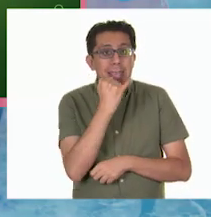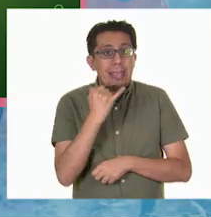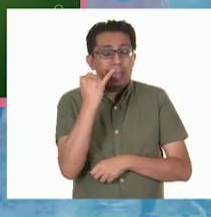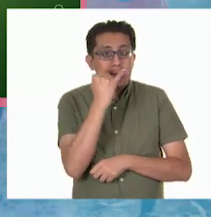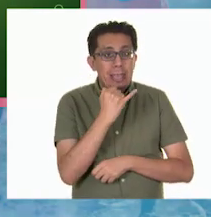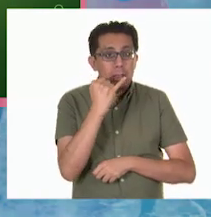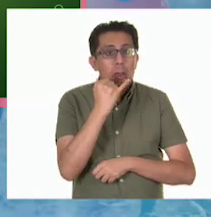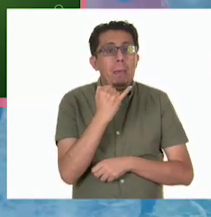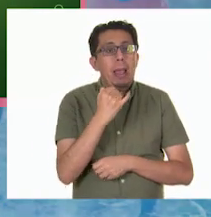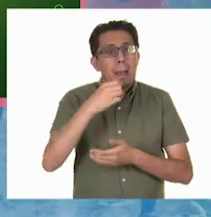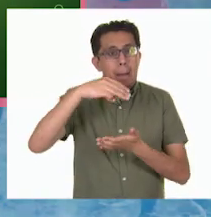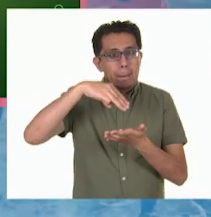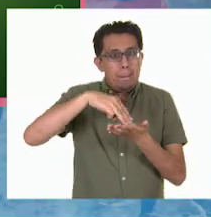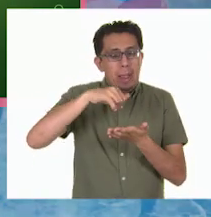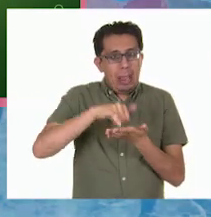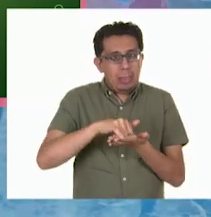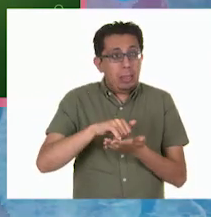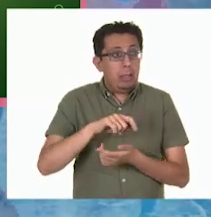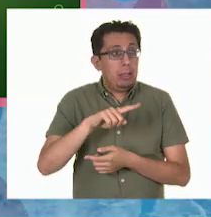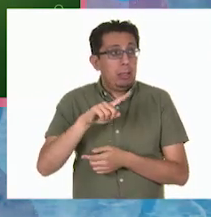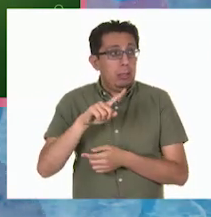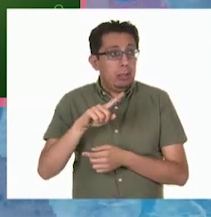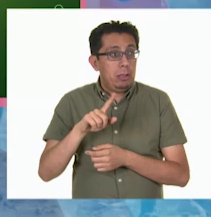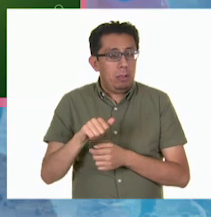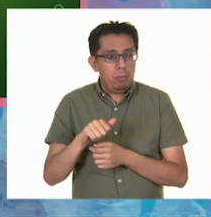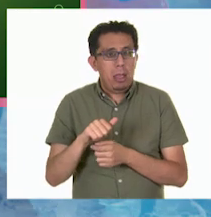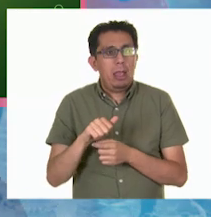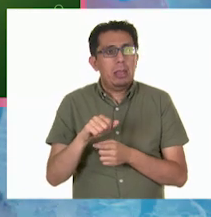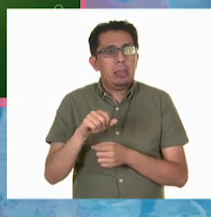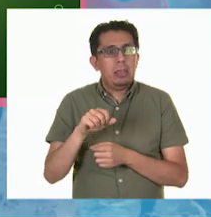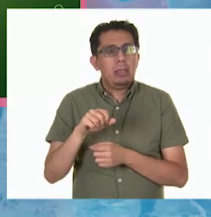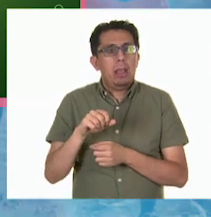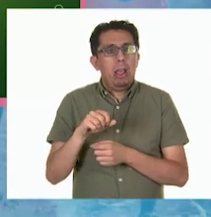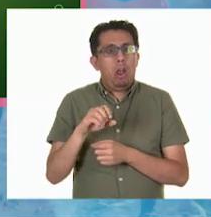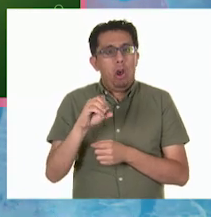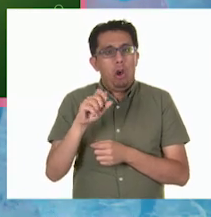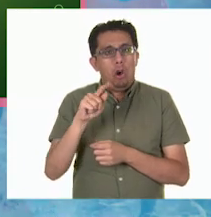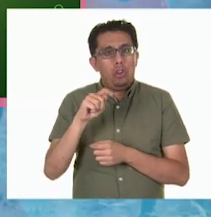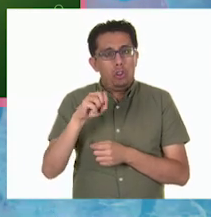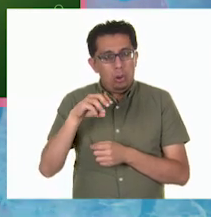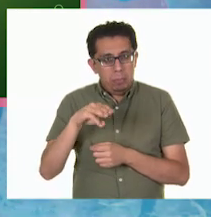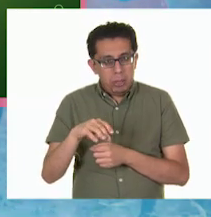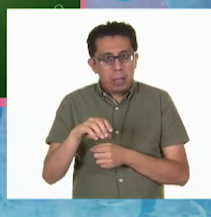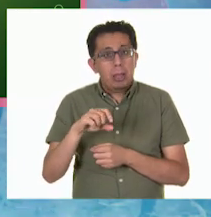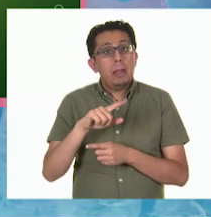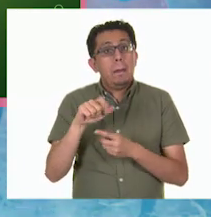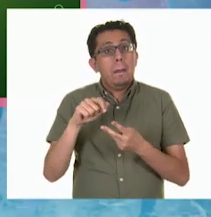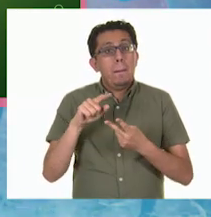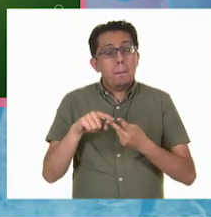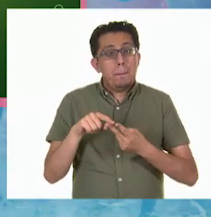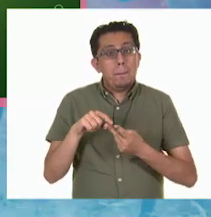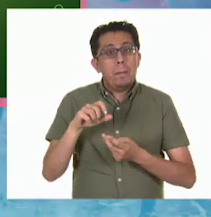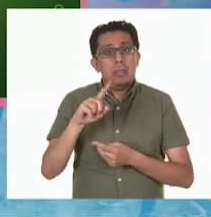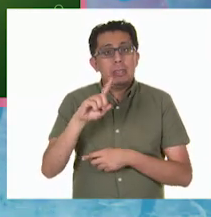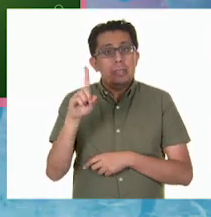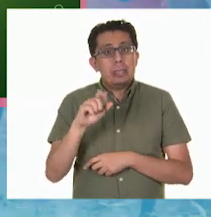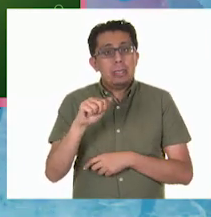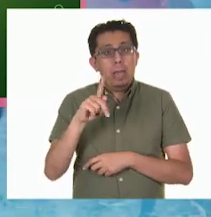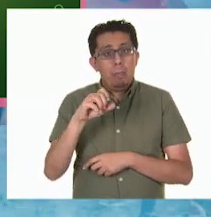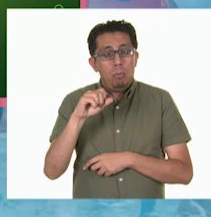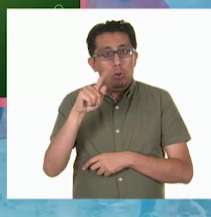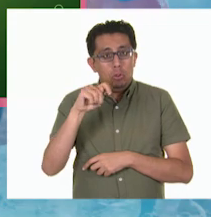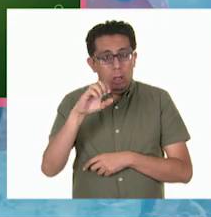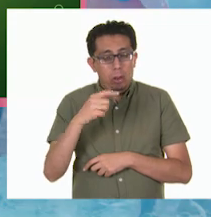en ñañú, ahora en mepa, seguimos con el zapoteco, ahora con el náhuatl,